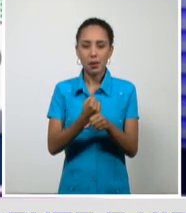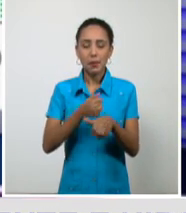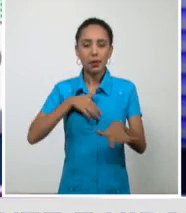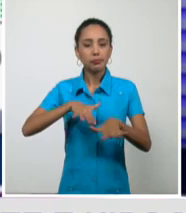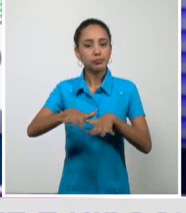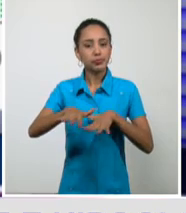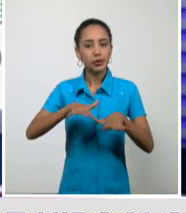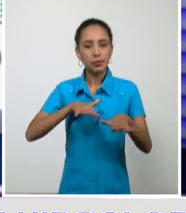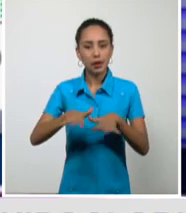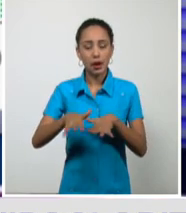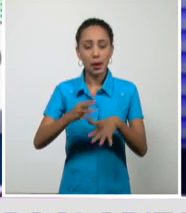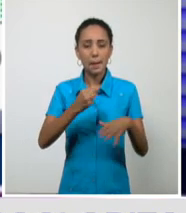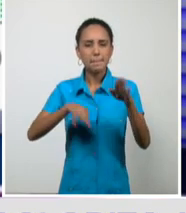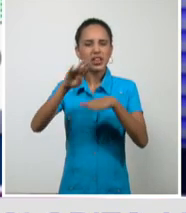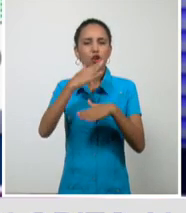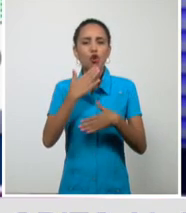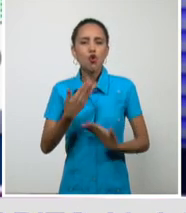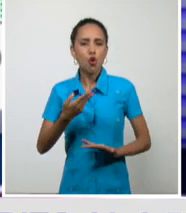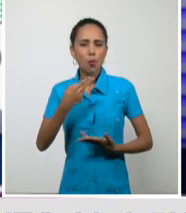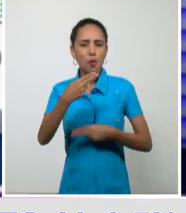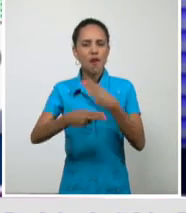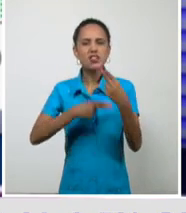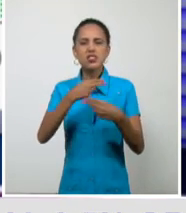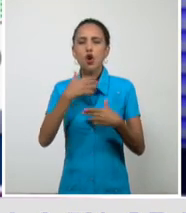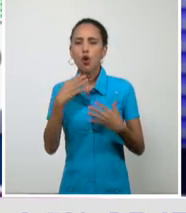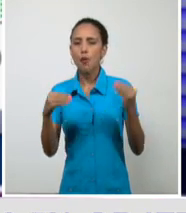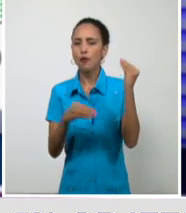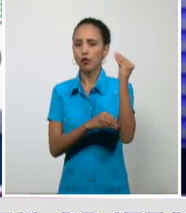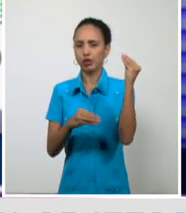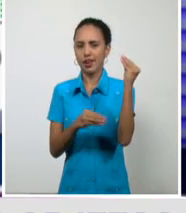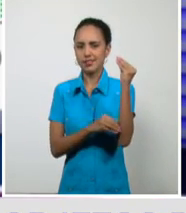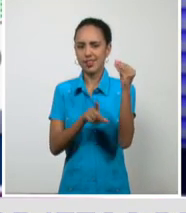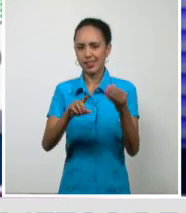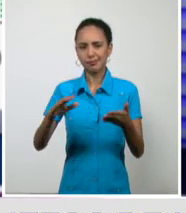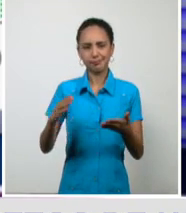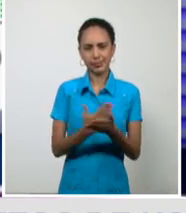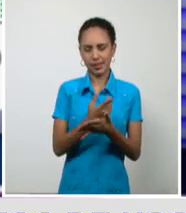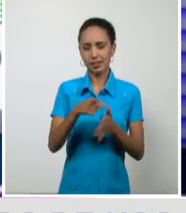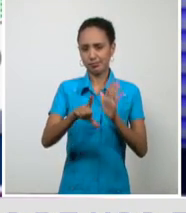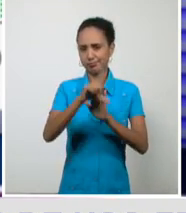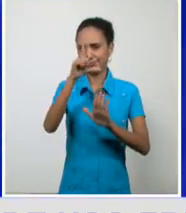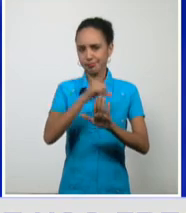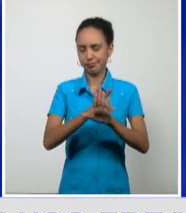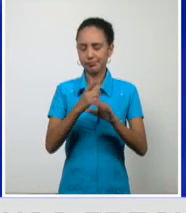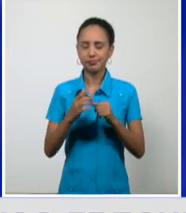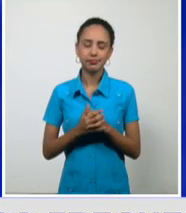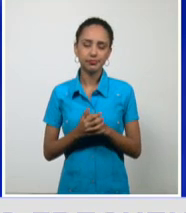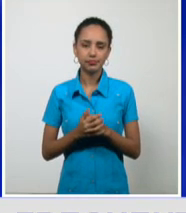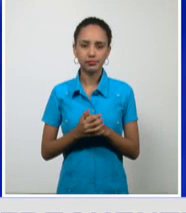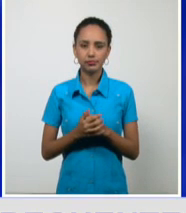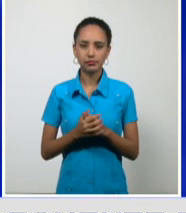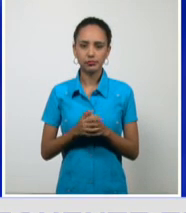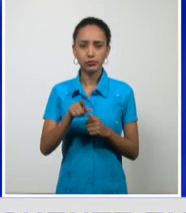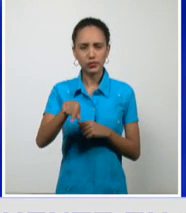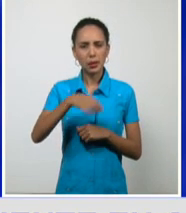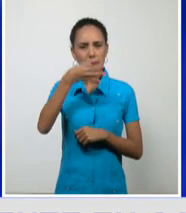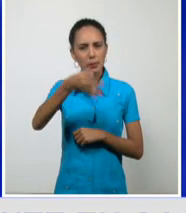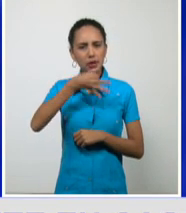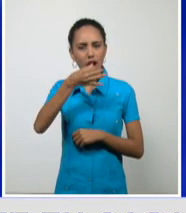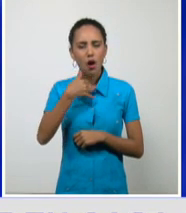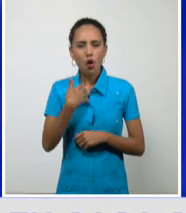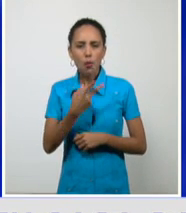cómo el Ministerio va a fortalecer este enfrentamiento acorde a las competencias que tiene en este plan. O sea, cuando me decía de enfrentar